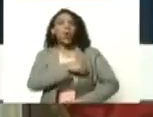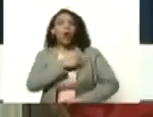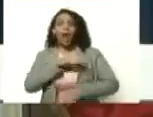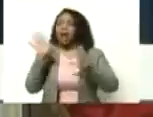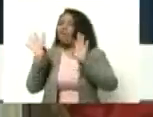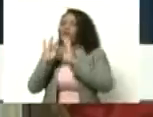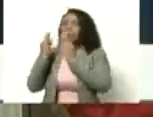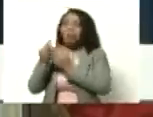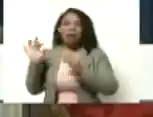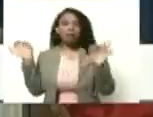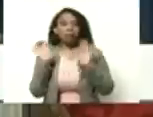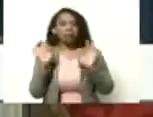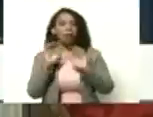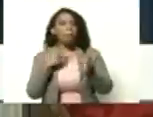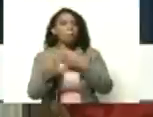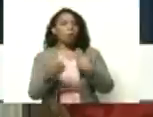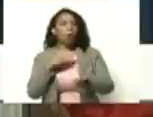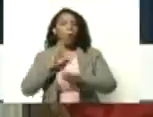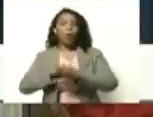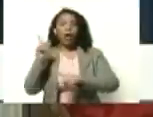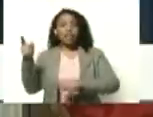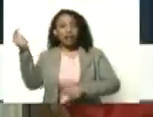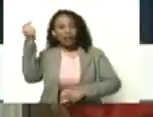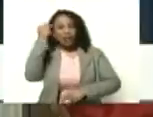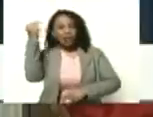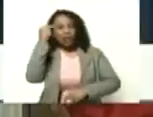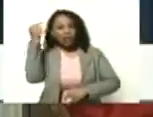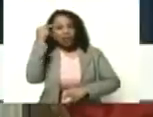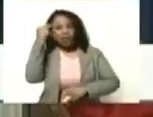familia bueno porque son sociópatas